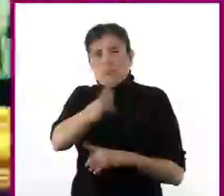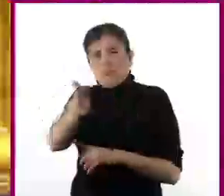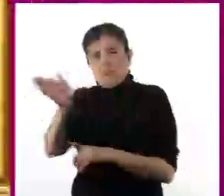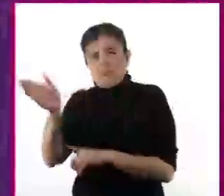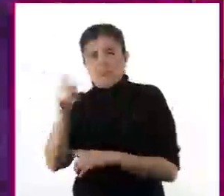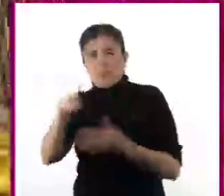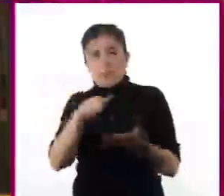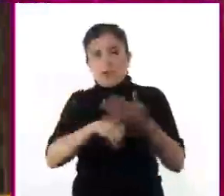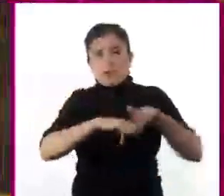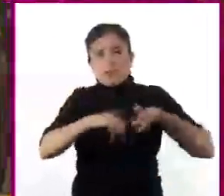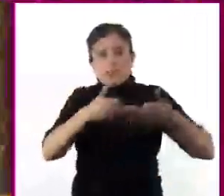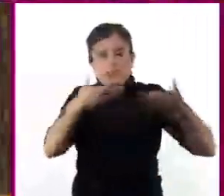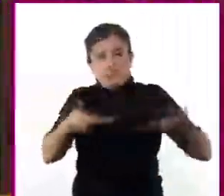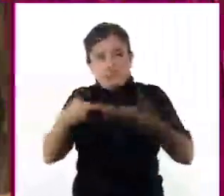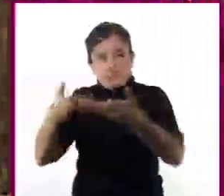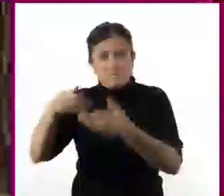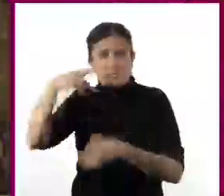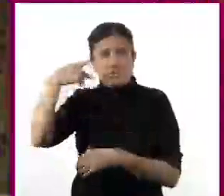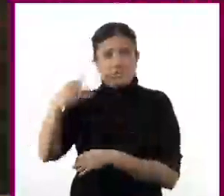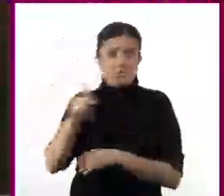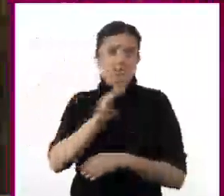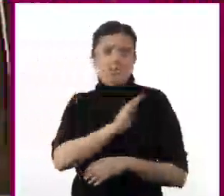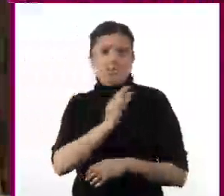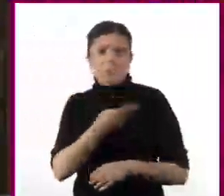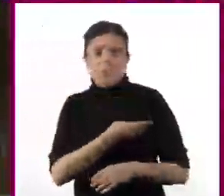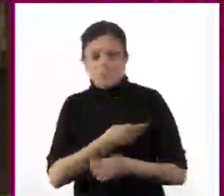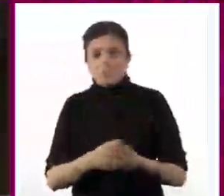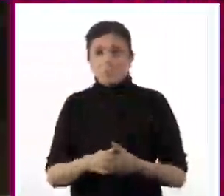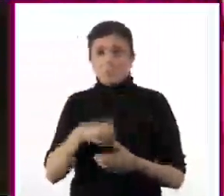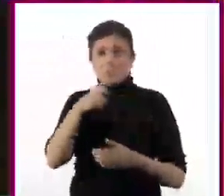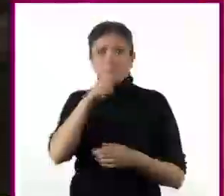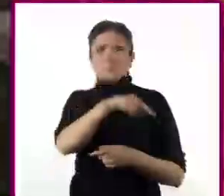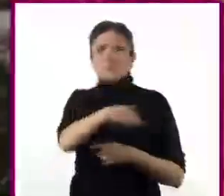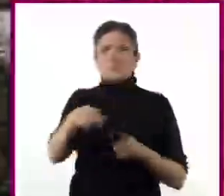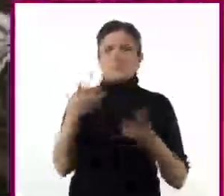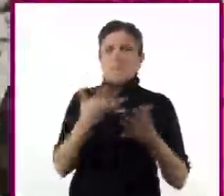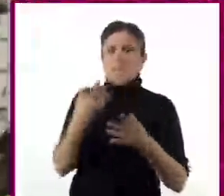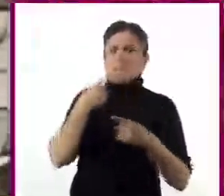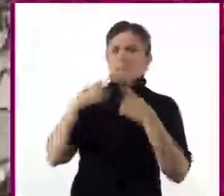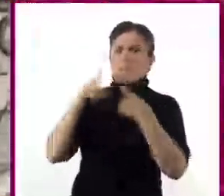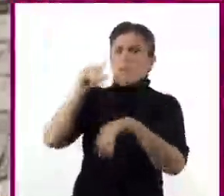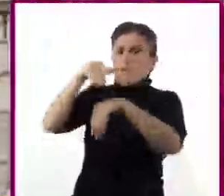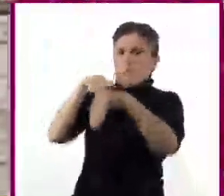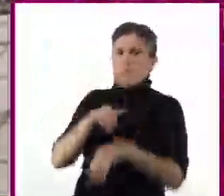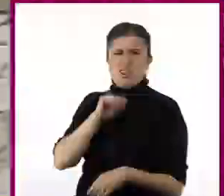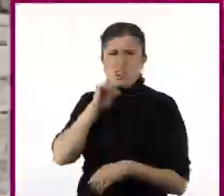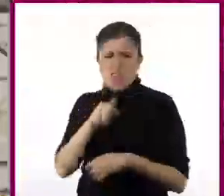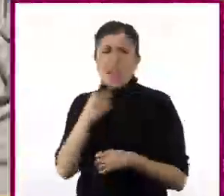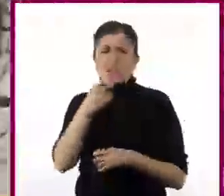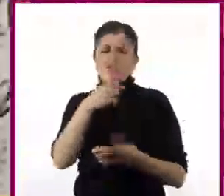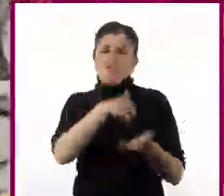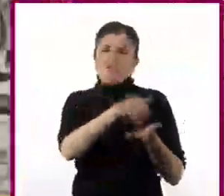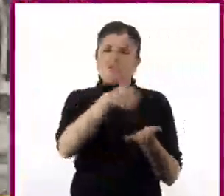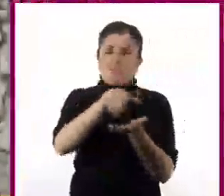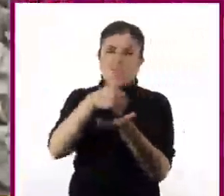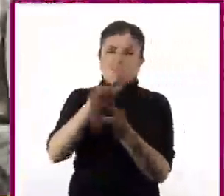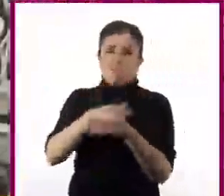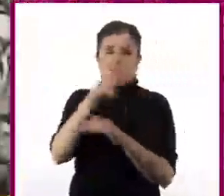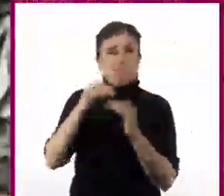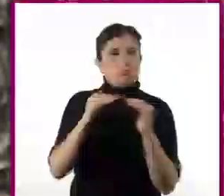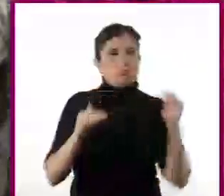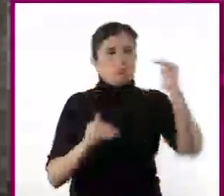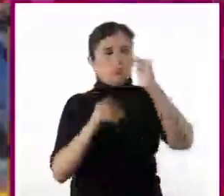españoles, acusándolos de actuar en contra de los intereses de la corona y de ponerse incluso por encima del